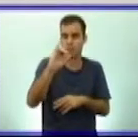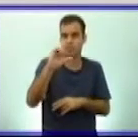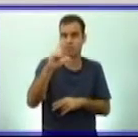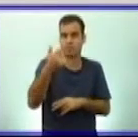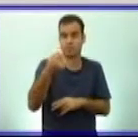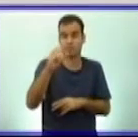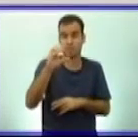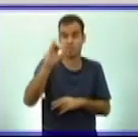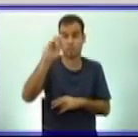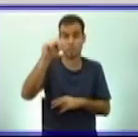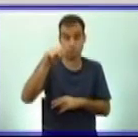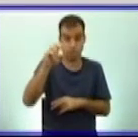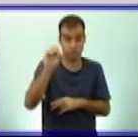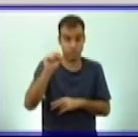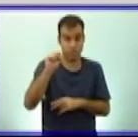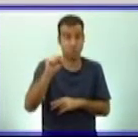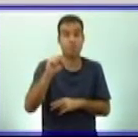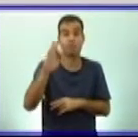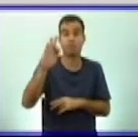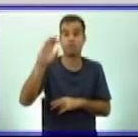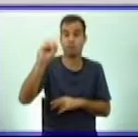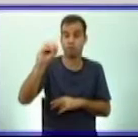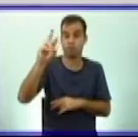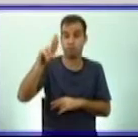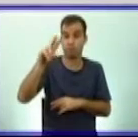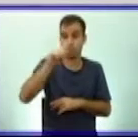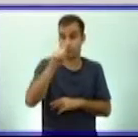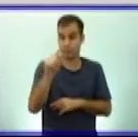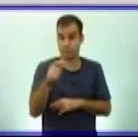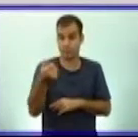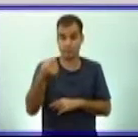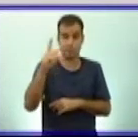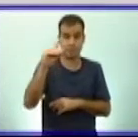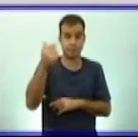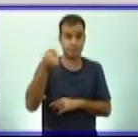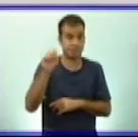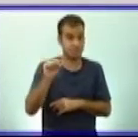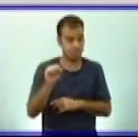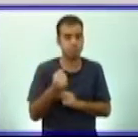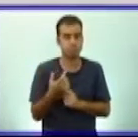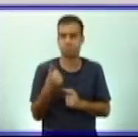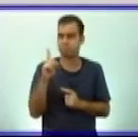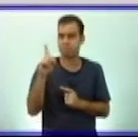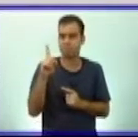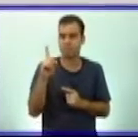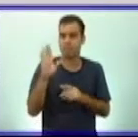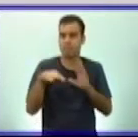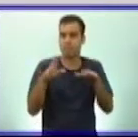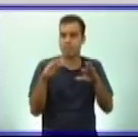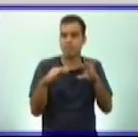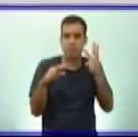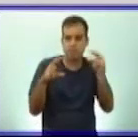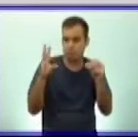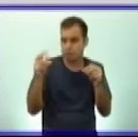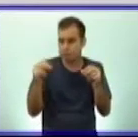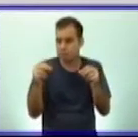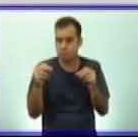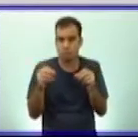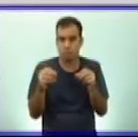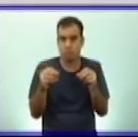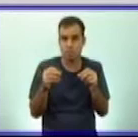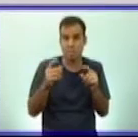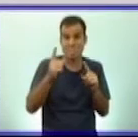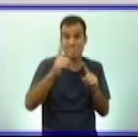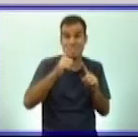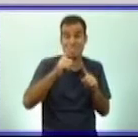de las oscilaciones que aparecen en las expresiones de los valores instantáneos, tanto de tensión como de corriente,